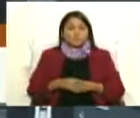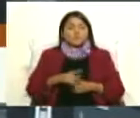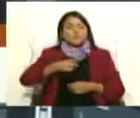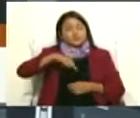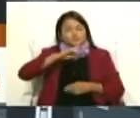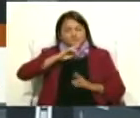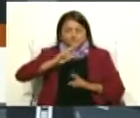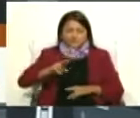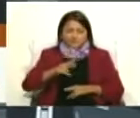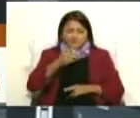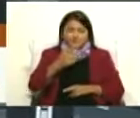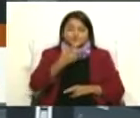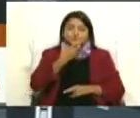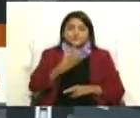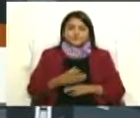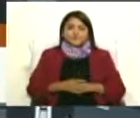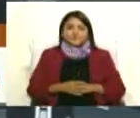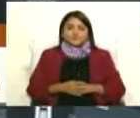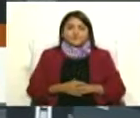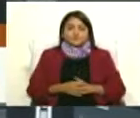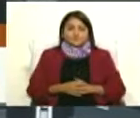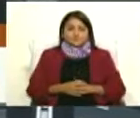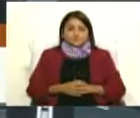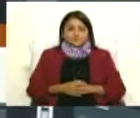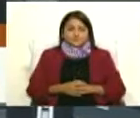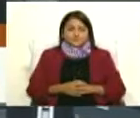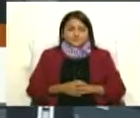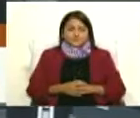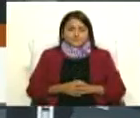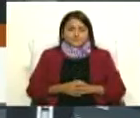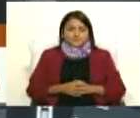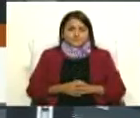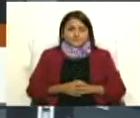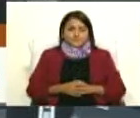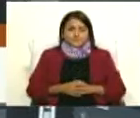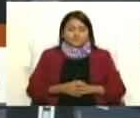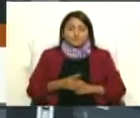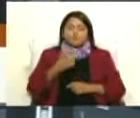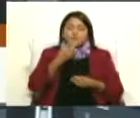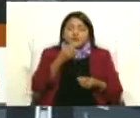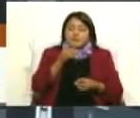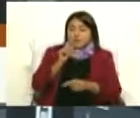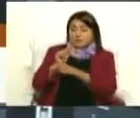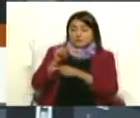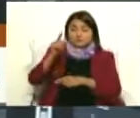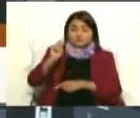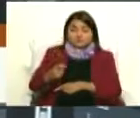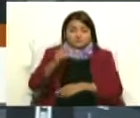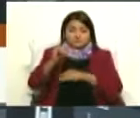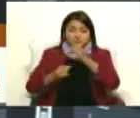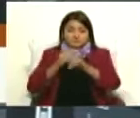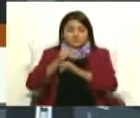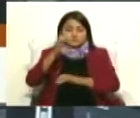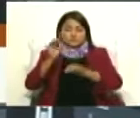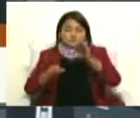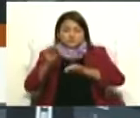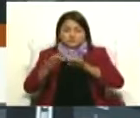este 3 de diciembre. Y se atrevieron a lo peor, que fue decirle a la Corte Internacional de Justicia